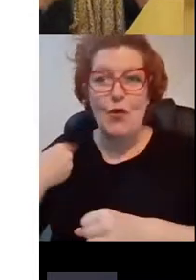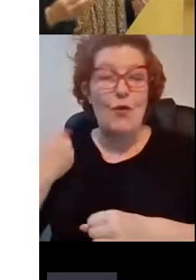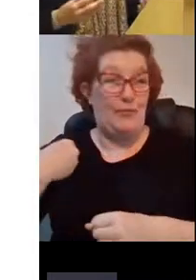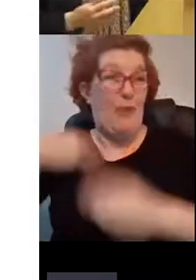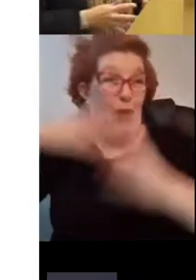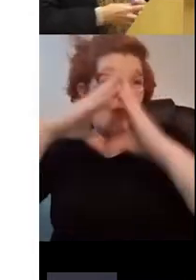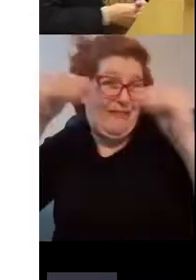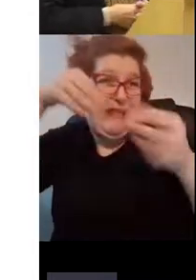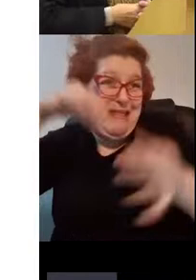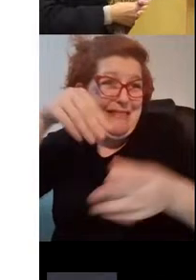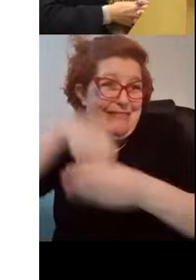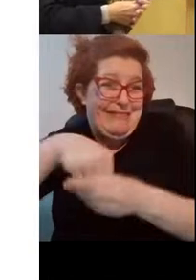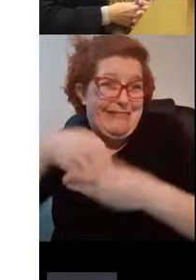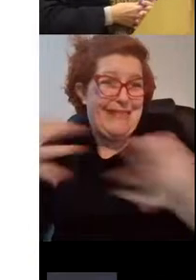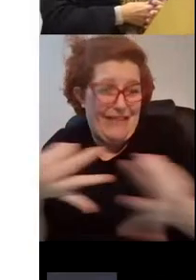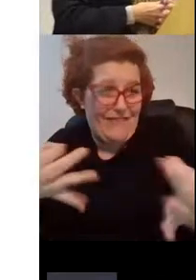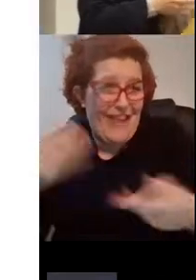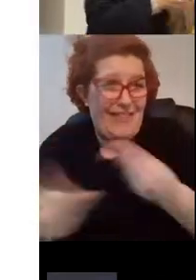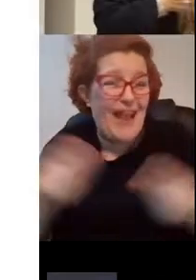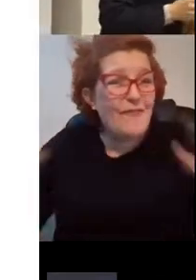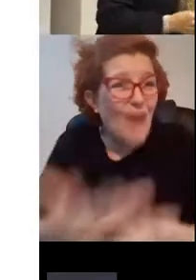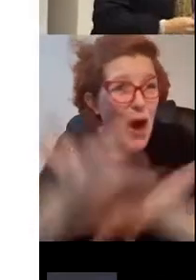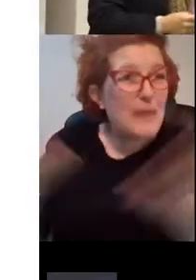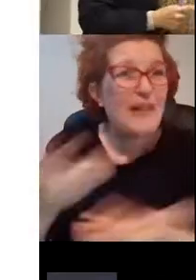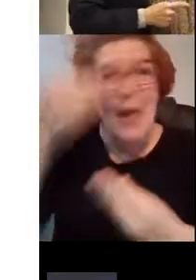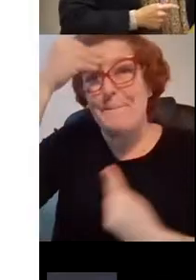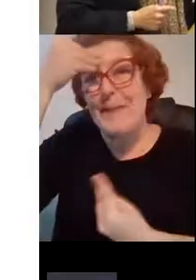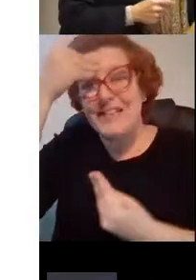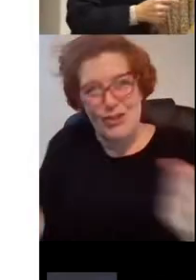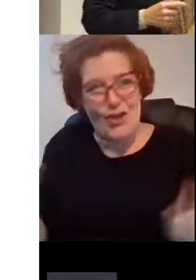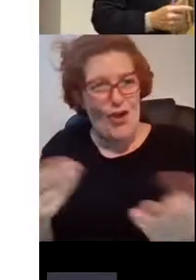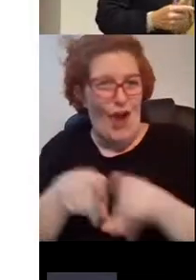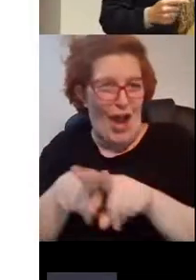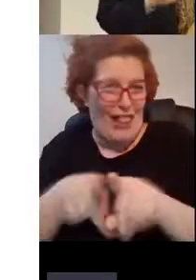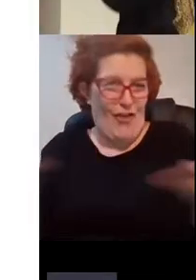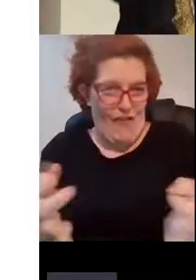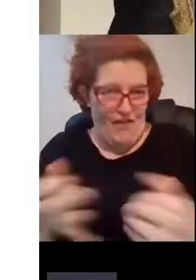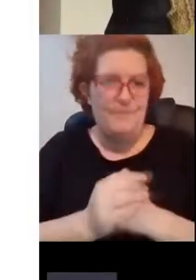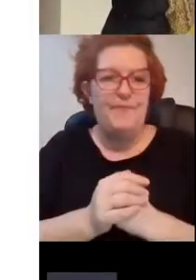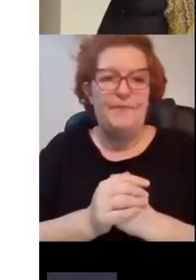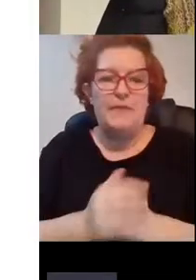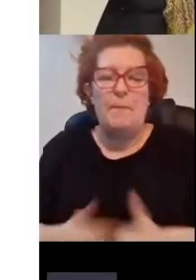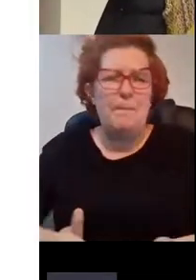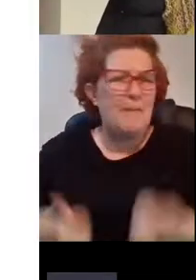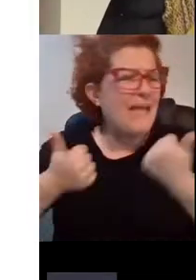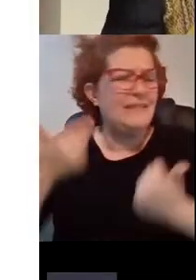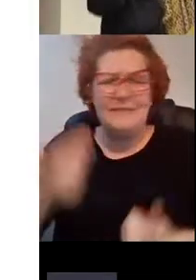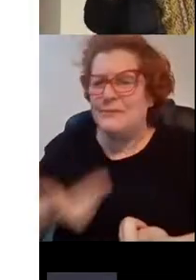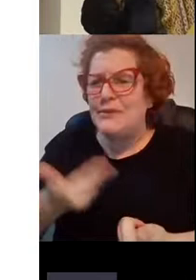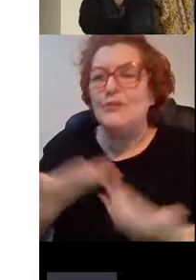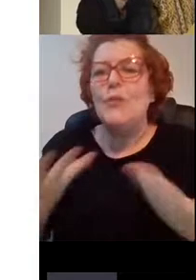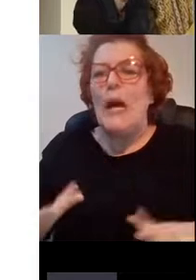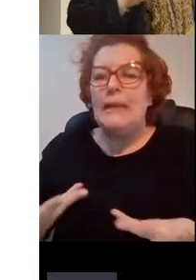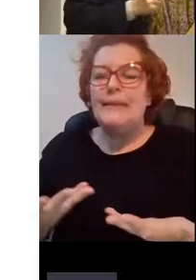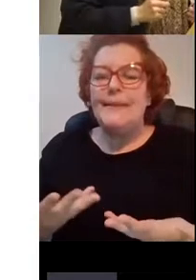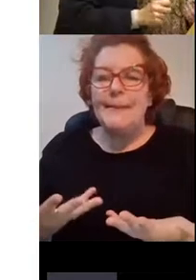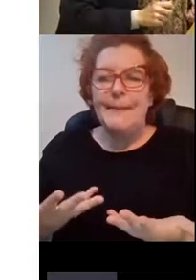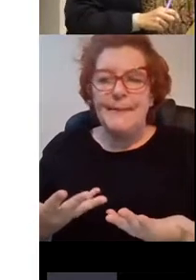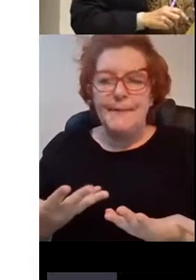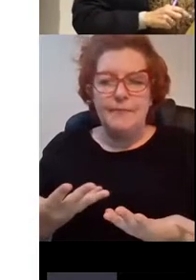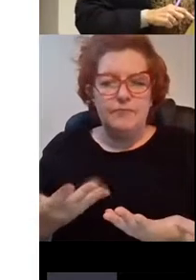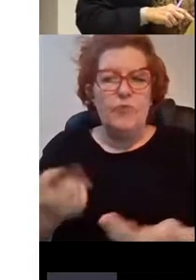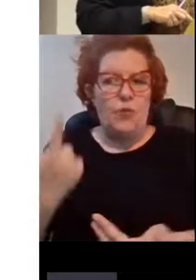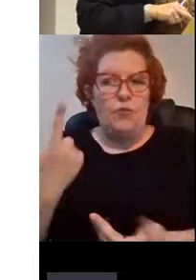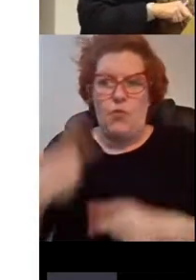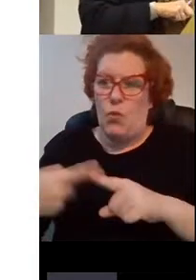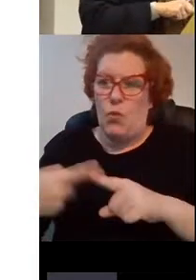pensamiento crítico. Sobre todo, y lo que es muy importante, Lo que quizás el punto fuerte